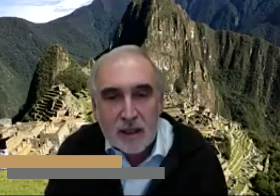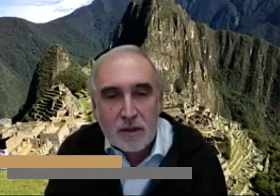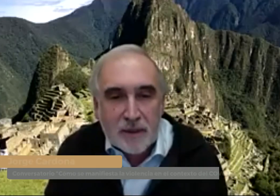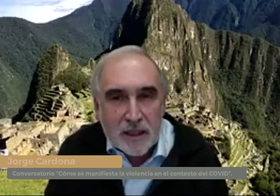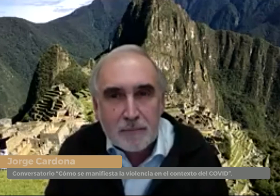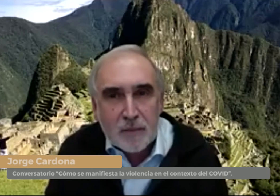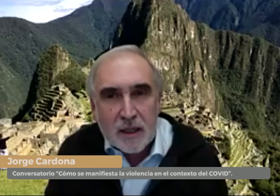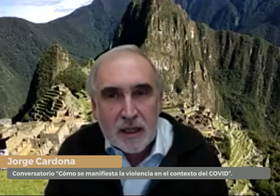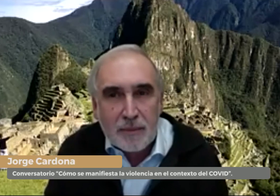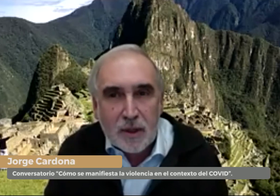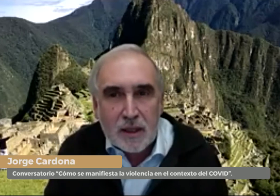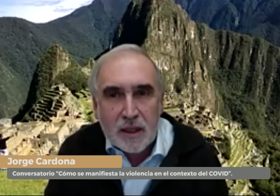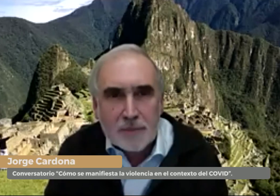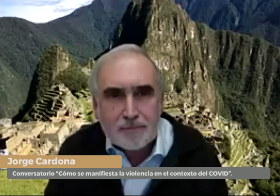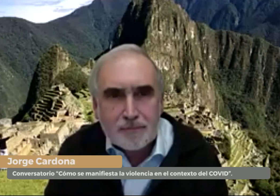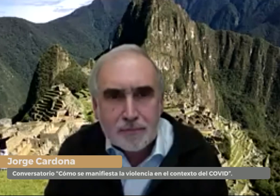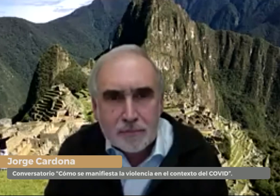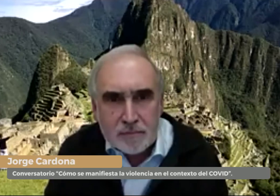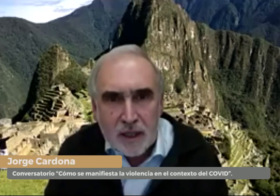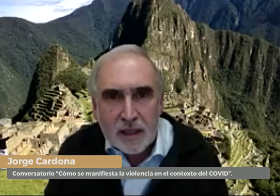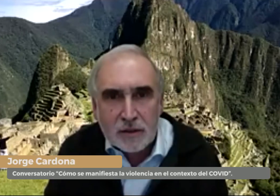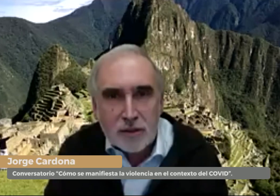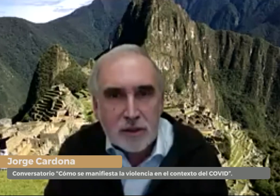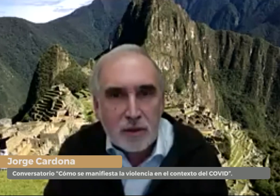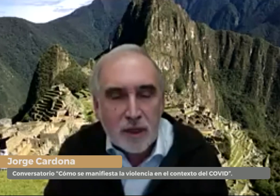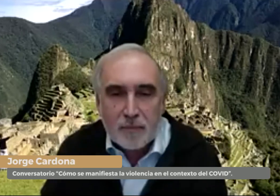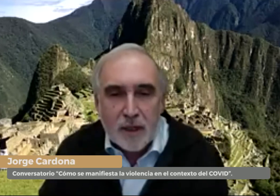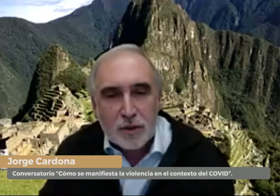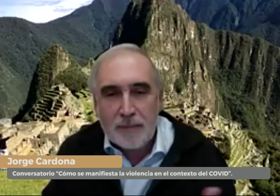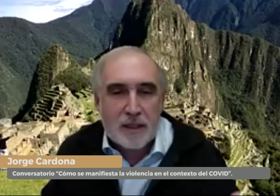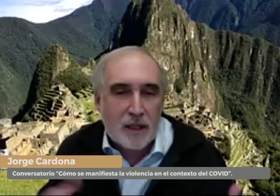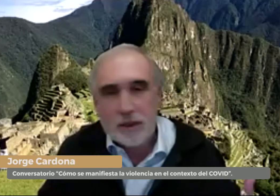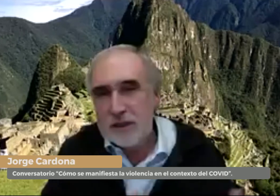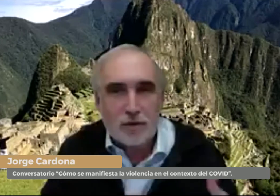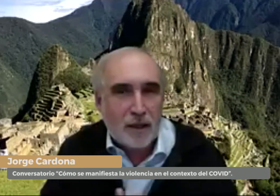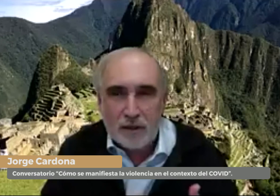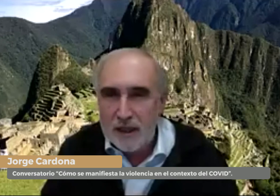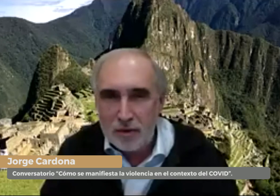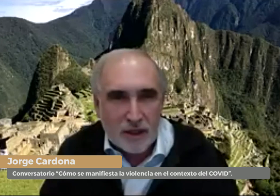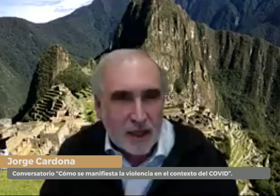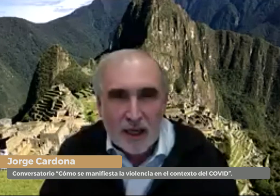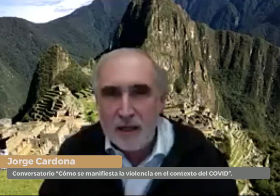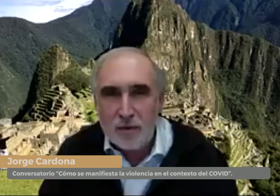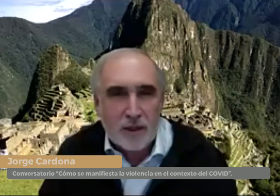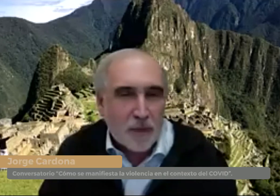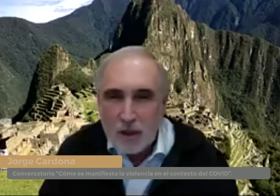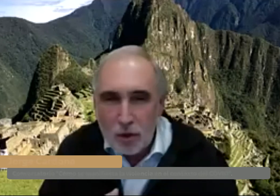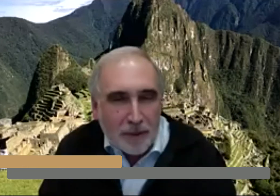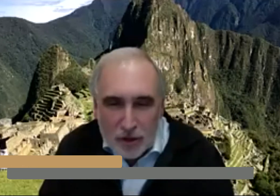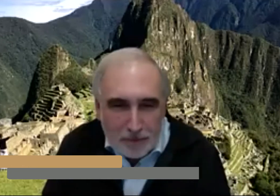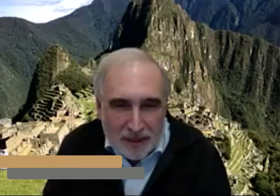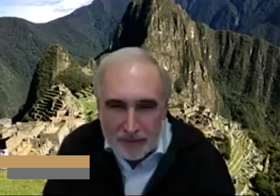generalizado de pensar que la violencia hacia los niños tiene lugar solamente en los estratos bajos de la sociedad o que